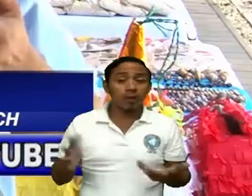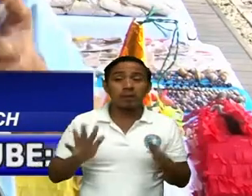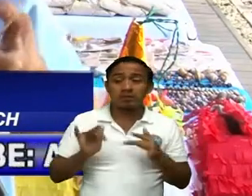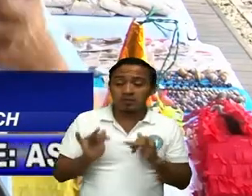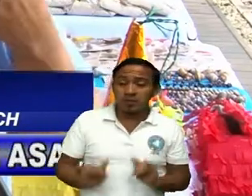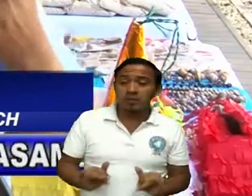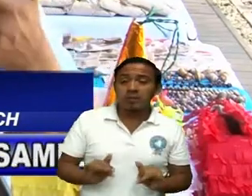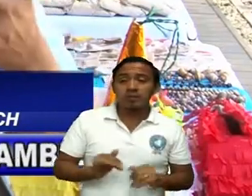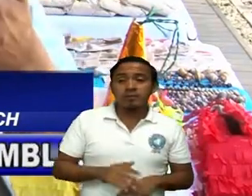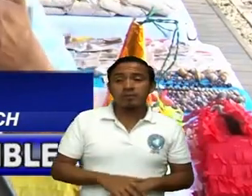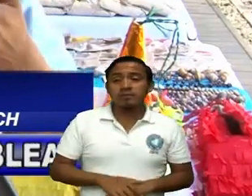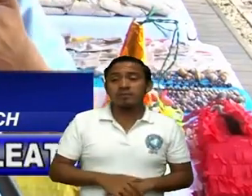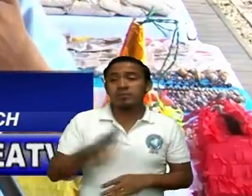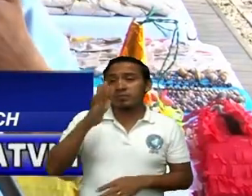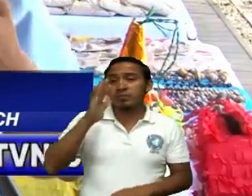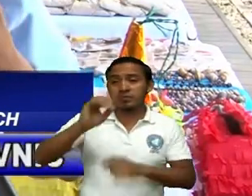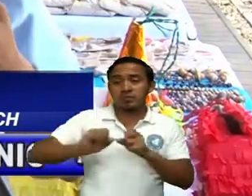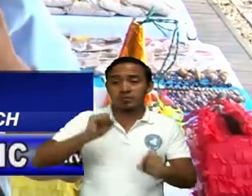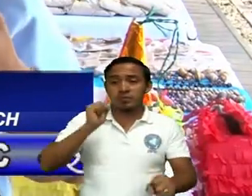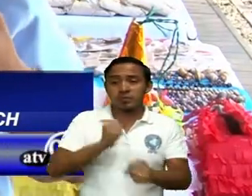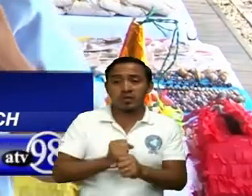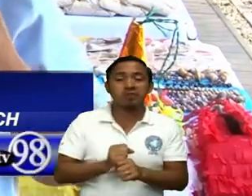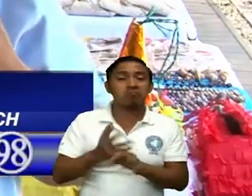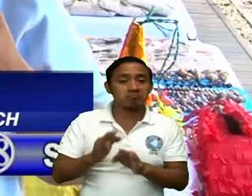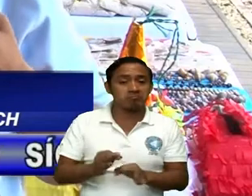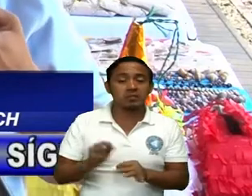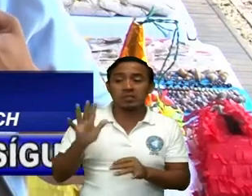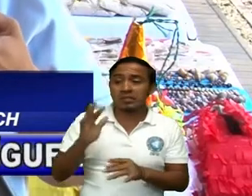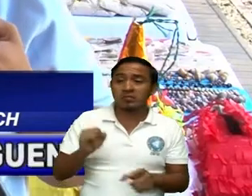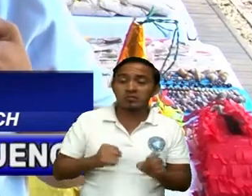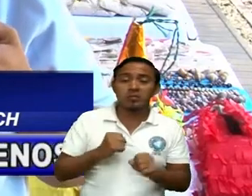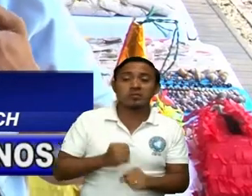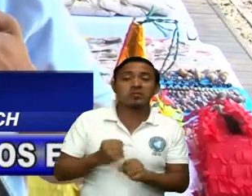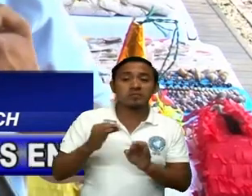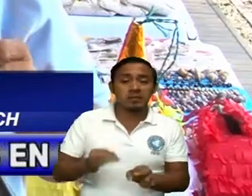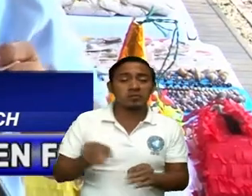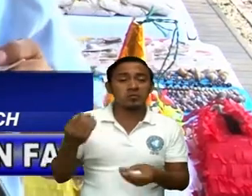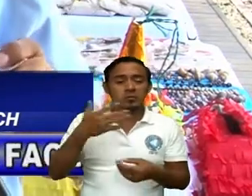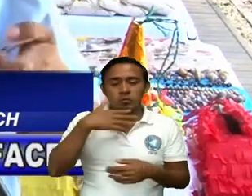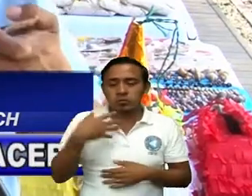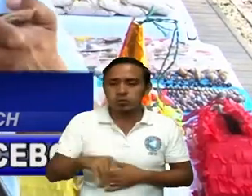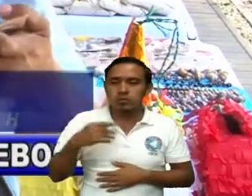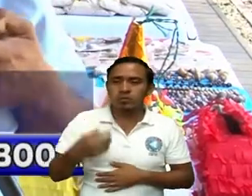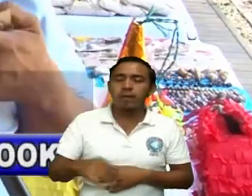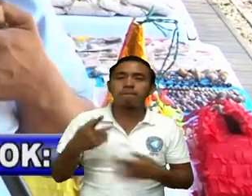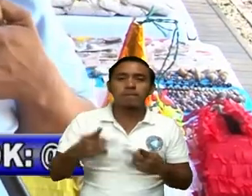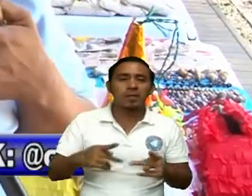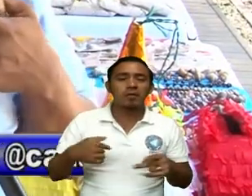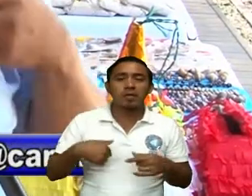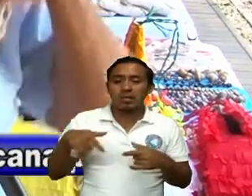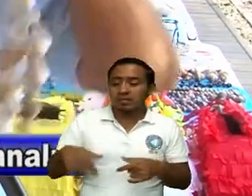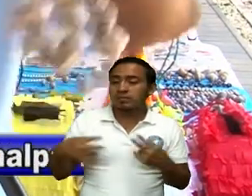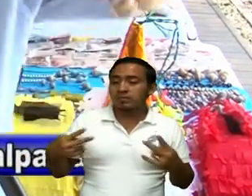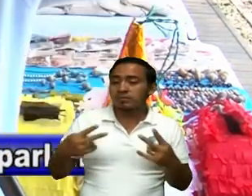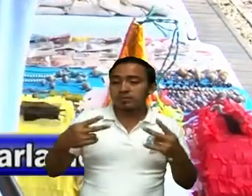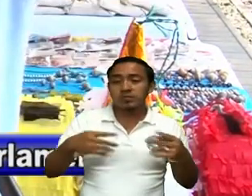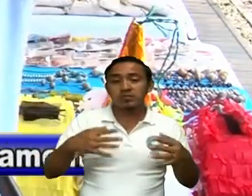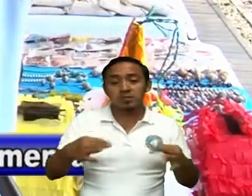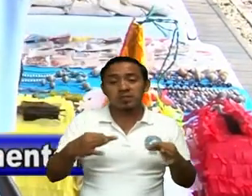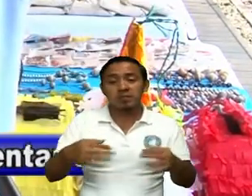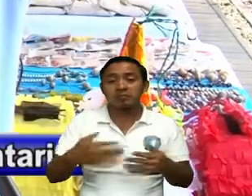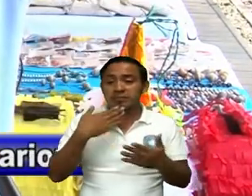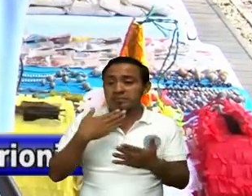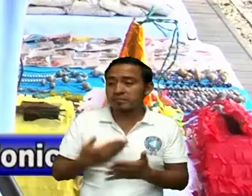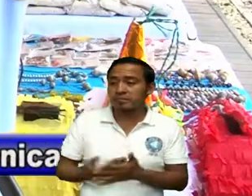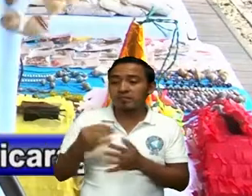que ya son 5 años. En estos 5 años fue muy, muy duro, pero aquí estamos y sobrevivimos. Y gracias a esto,